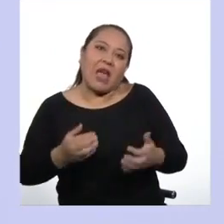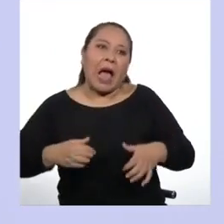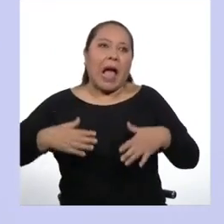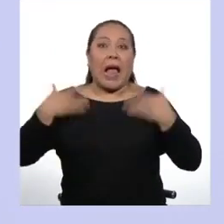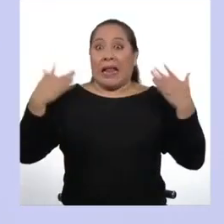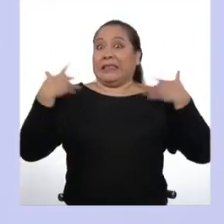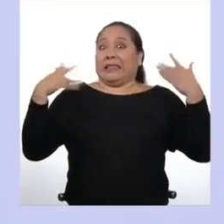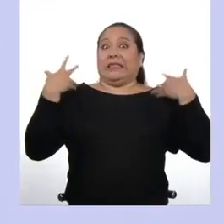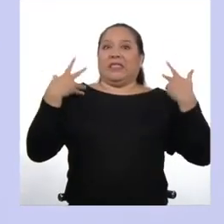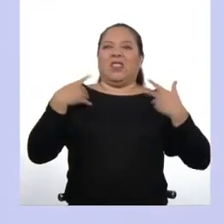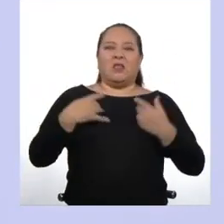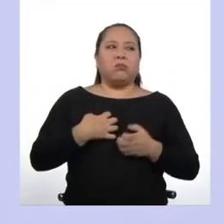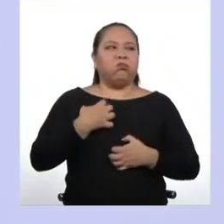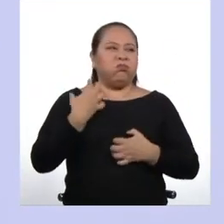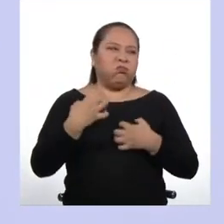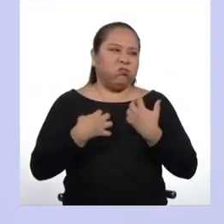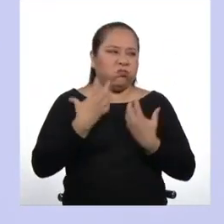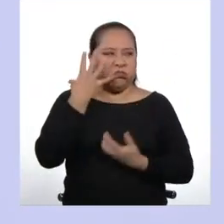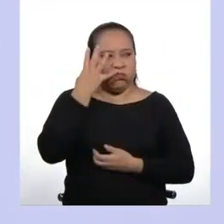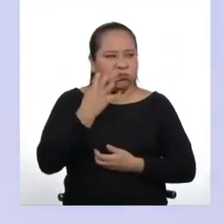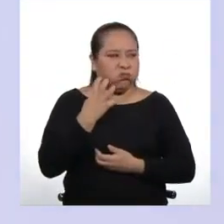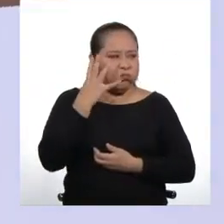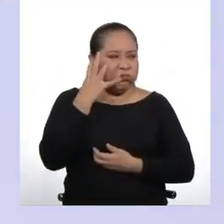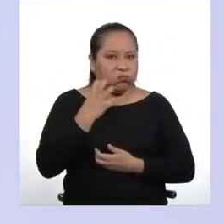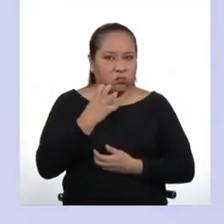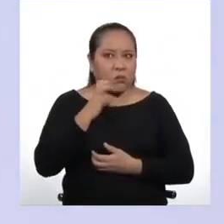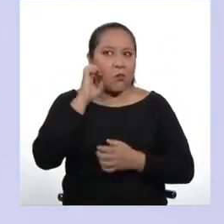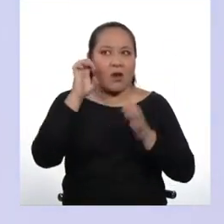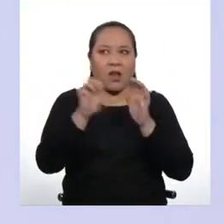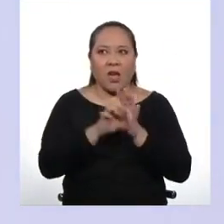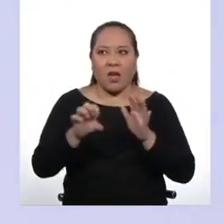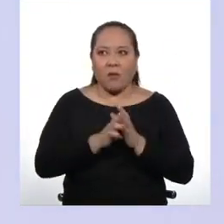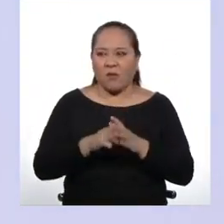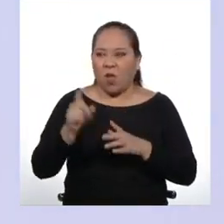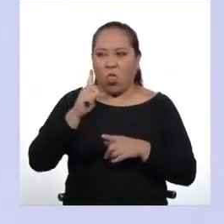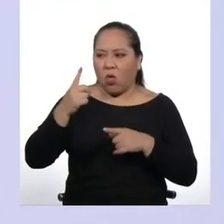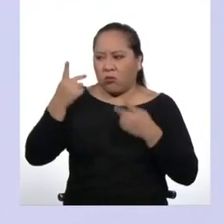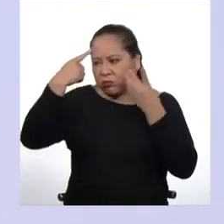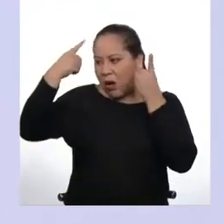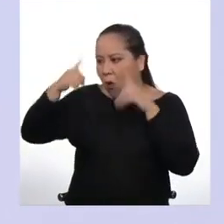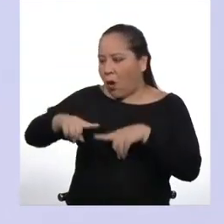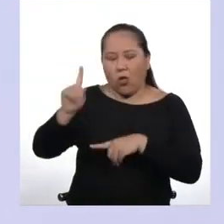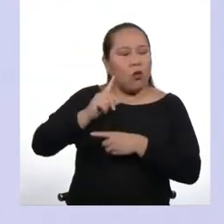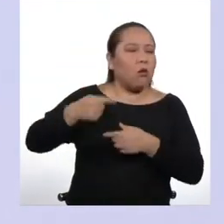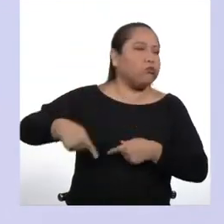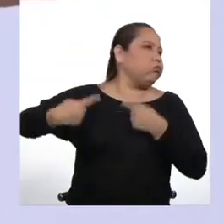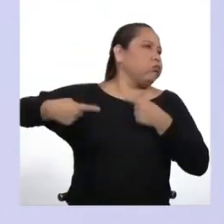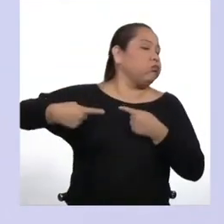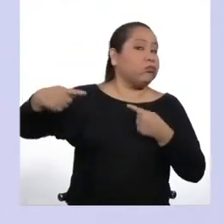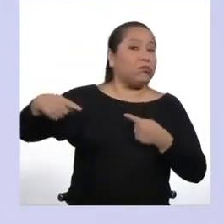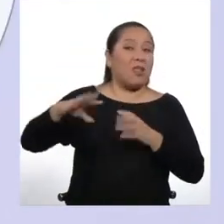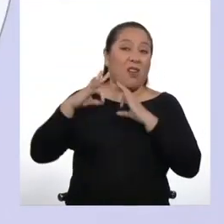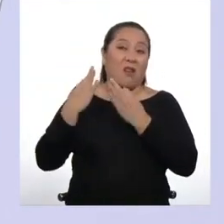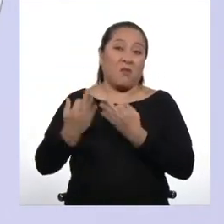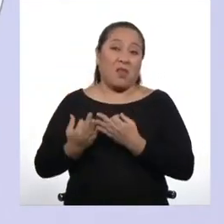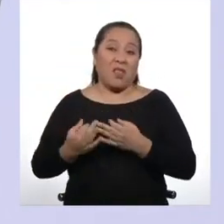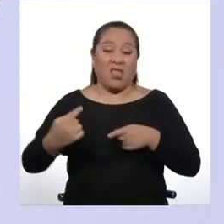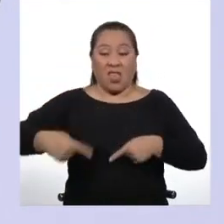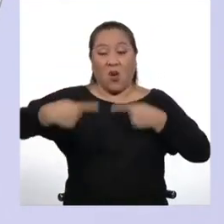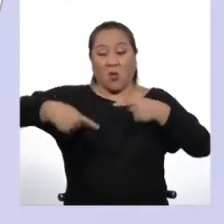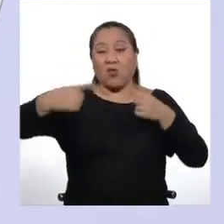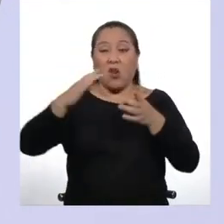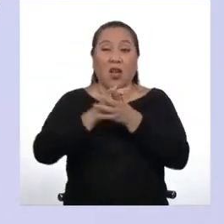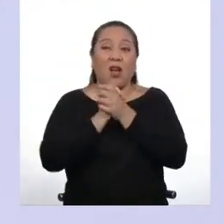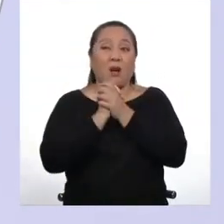quizás algo irritables, como por ejemplo, desacuerdos que podamos tener en la familia, discusiones con nuestros